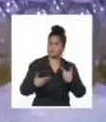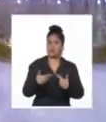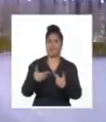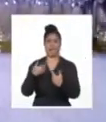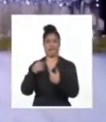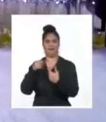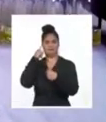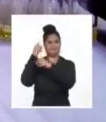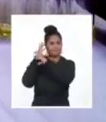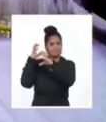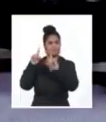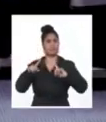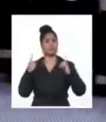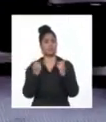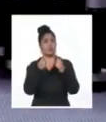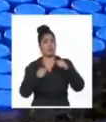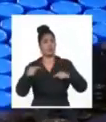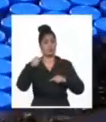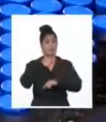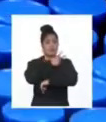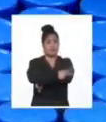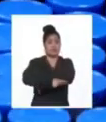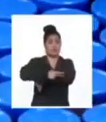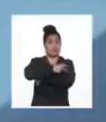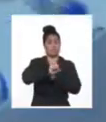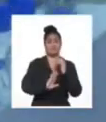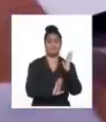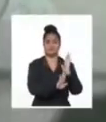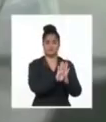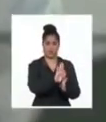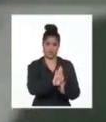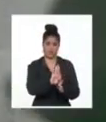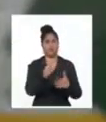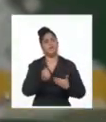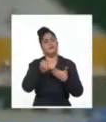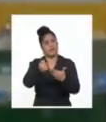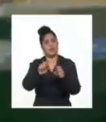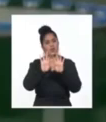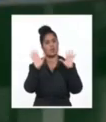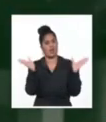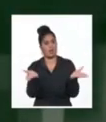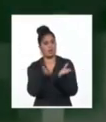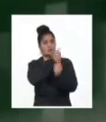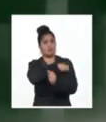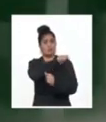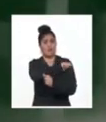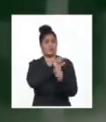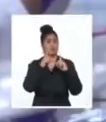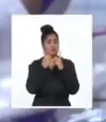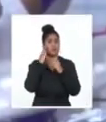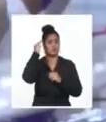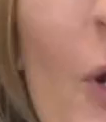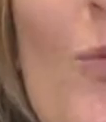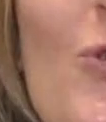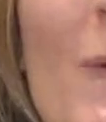y fáciles de producir, no requieren de ultracongelamiento, algo esencial para el transporte a otros países